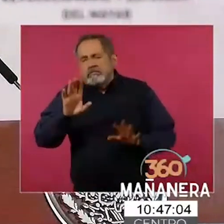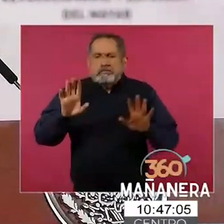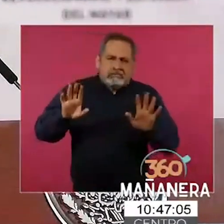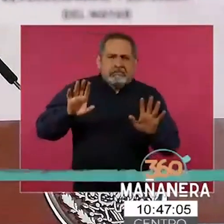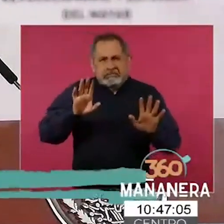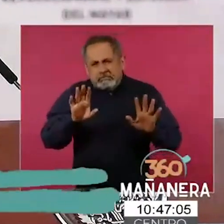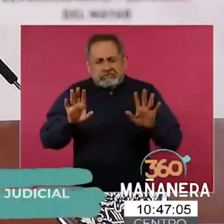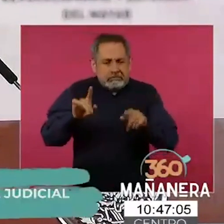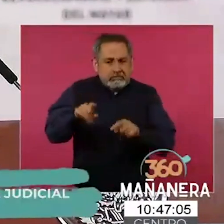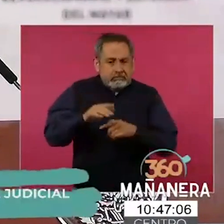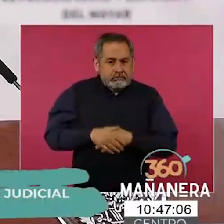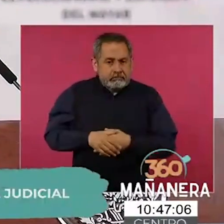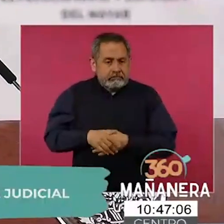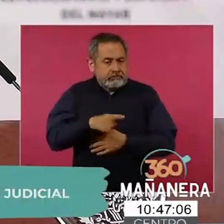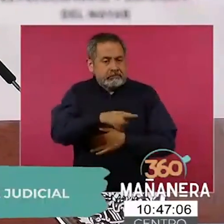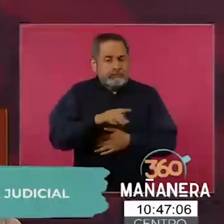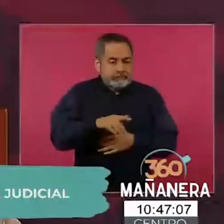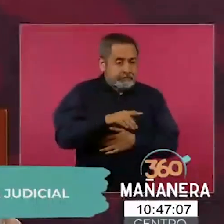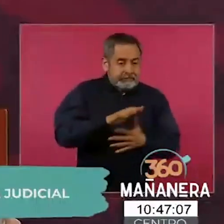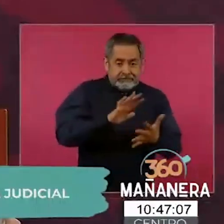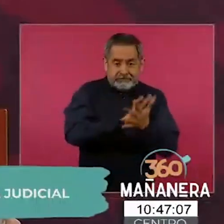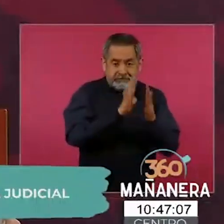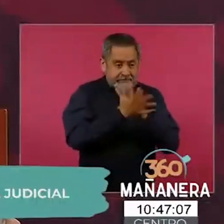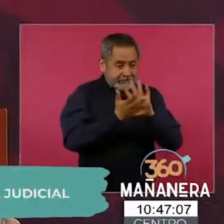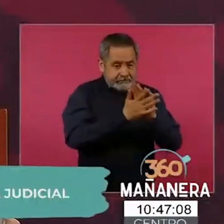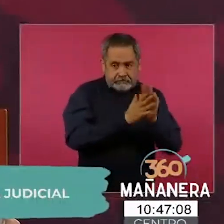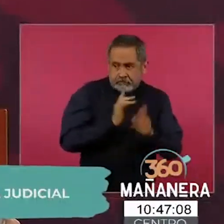Porque cuando la delincuencia se dé cuenta